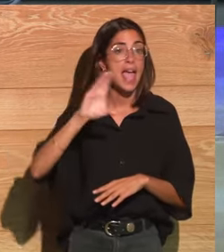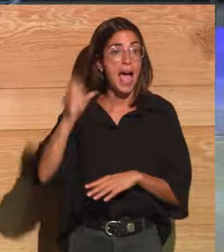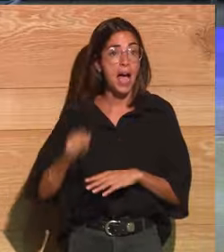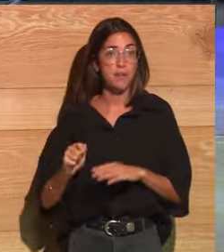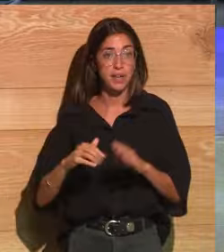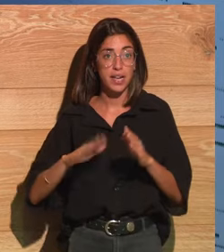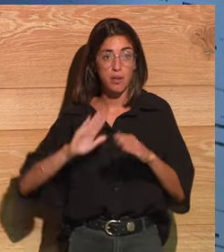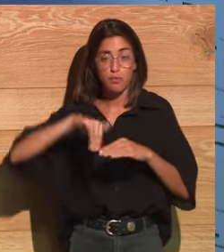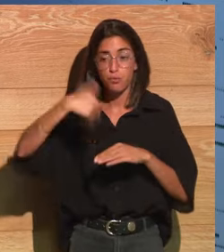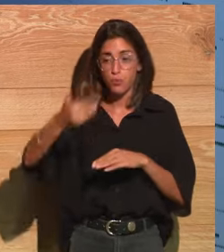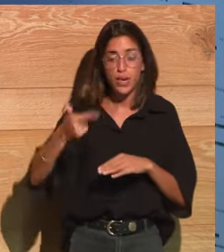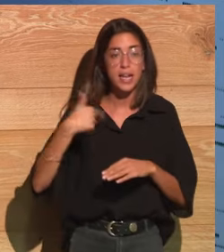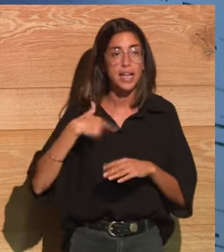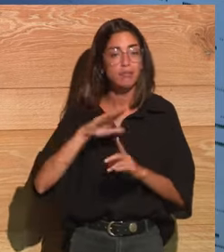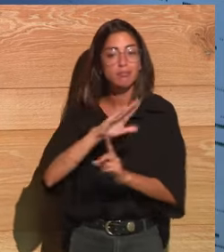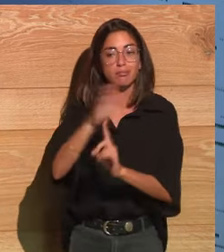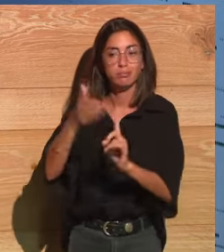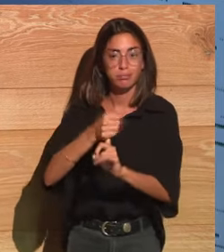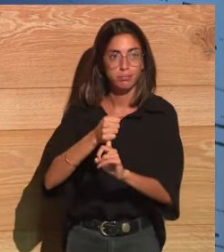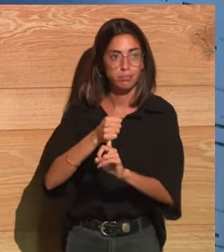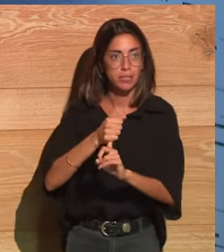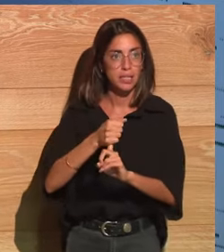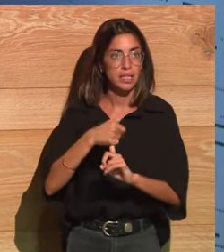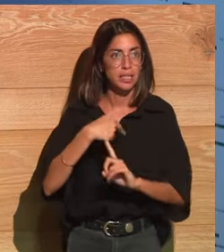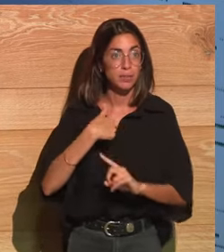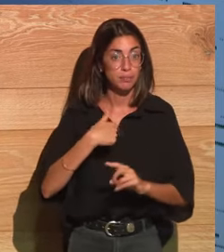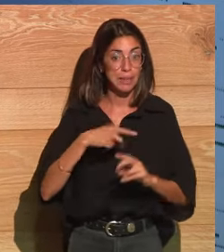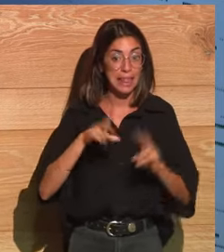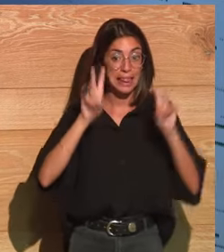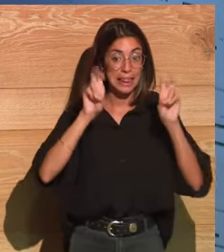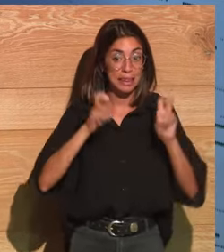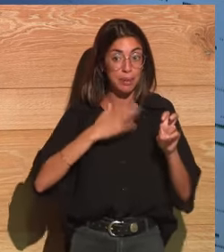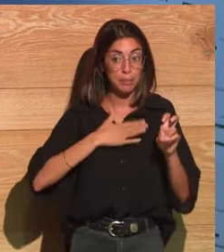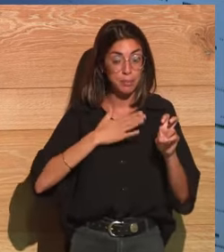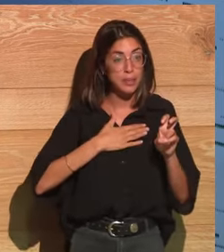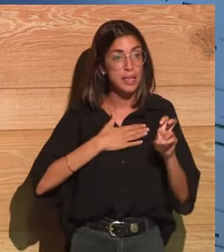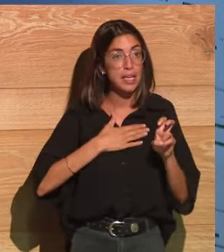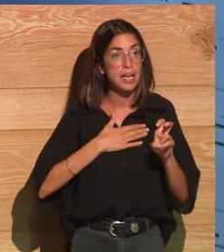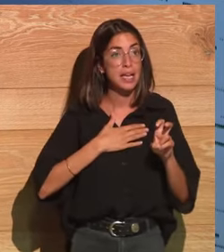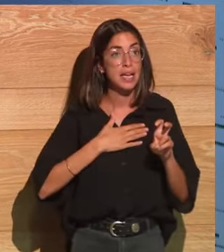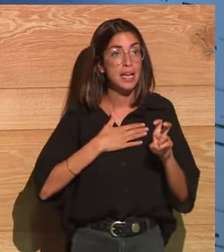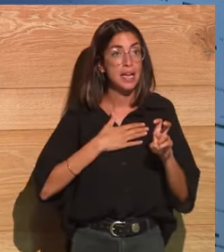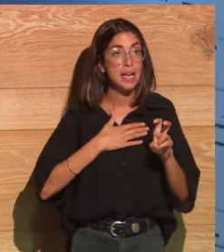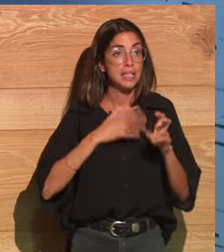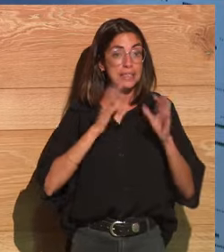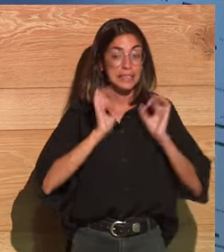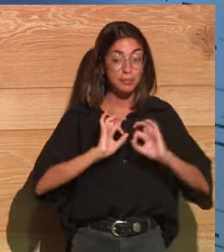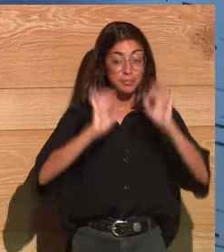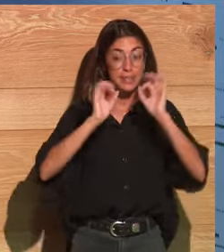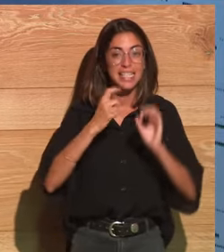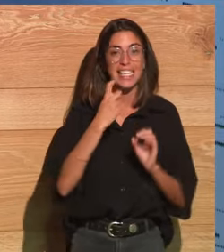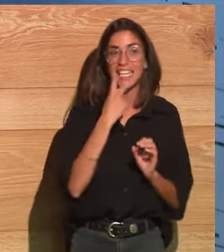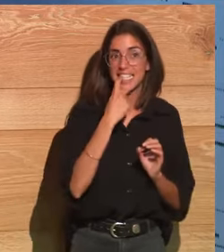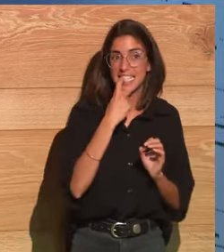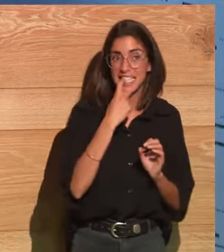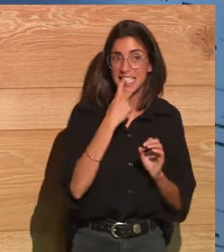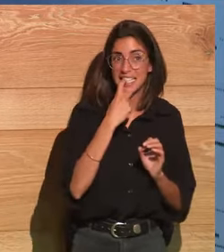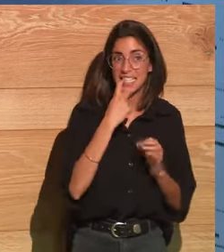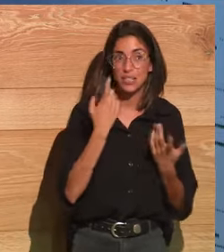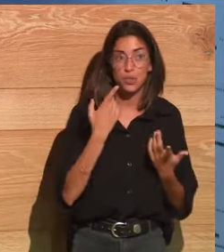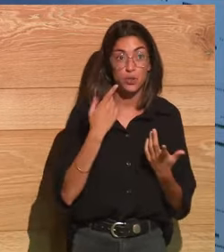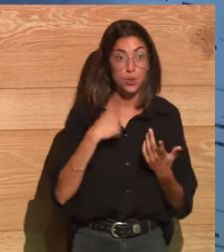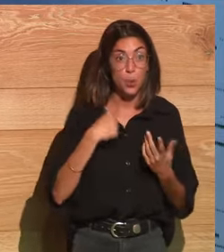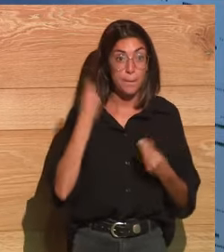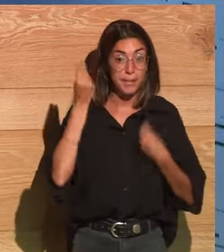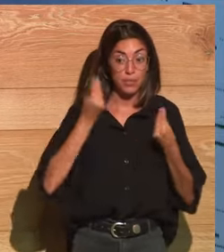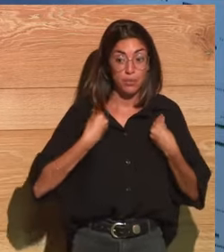2 millones de años de antigüedad. Mi tema de especialización, mi parte esquelética, son los dientes. Uh-huh. Y es la primera vez en mi vida